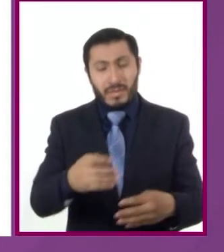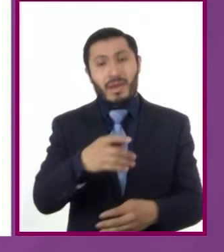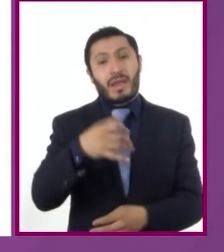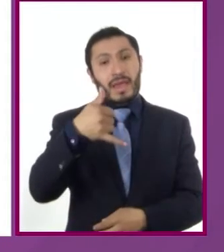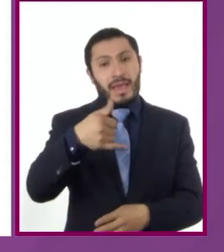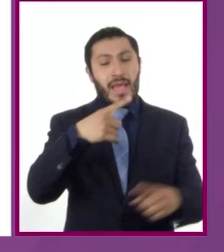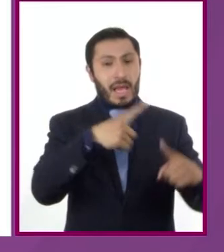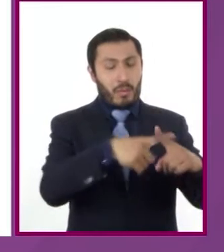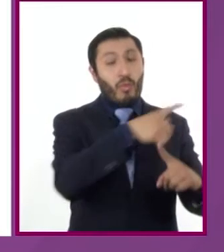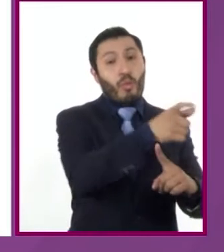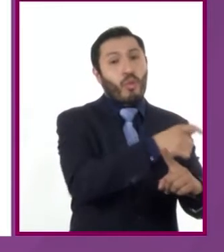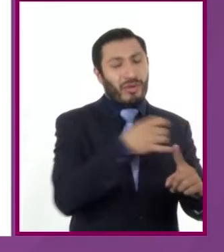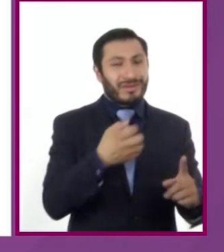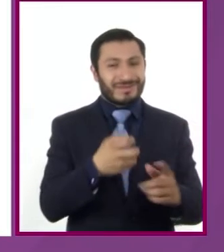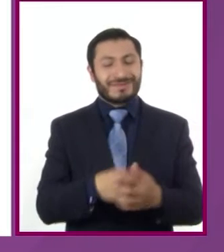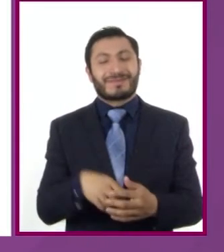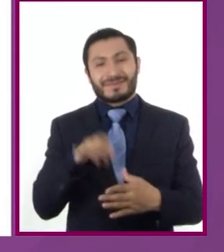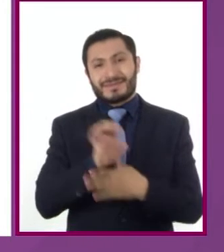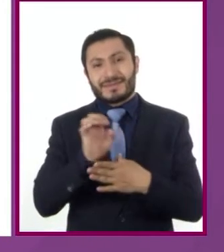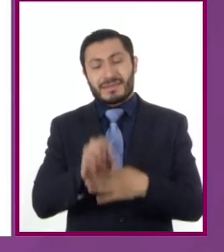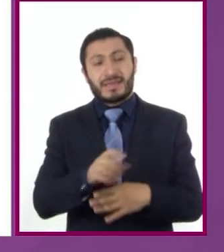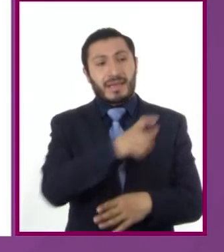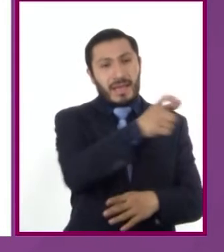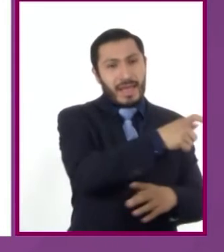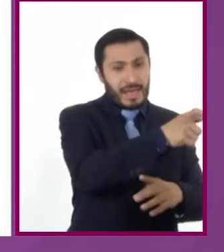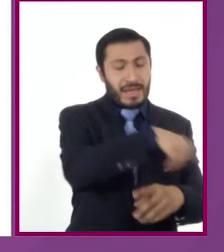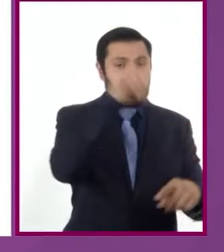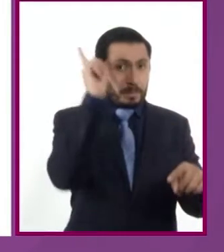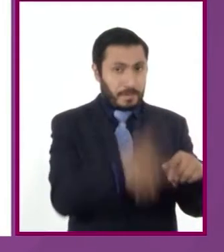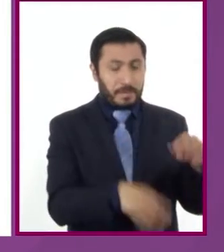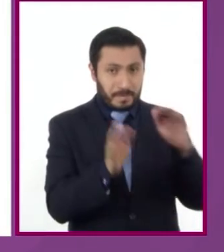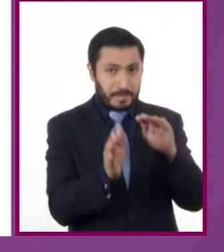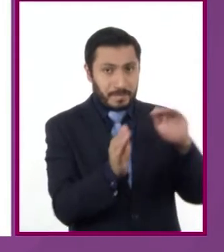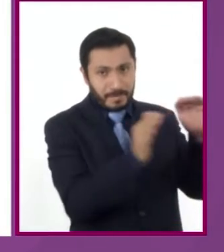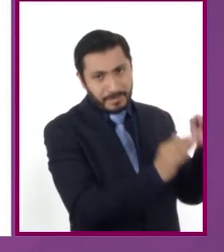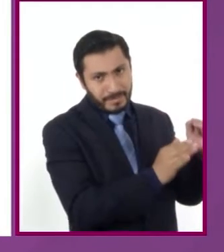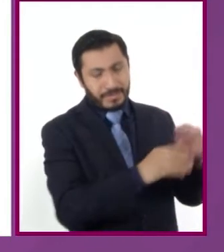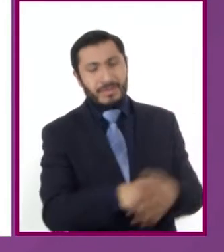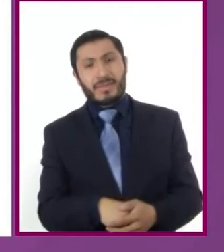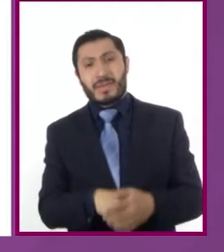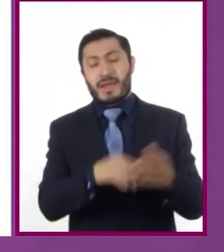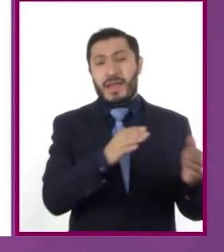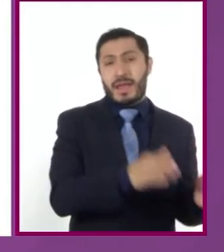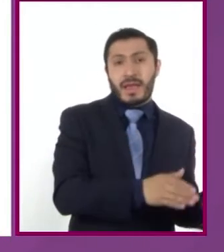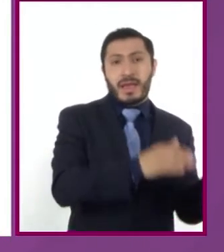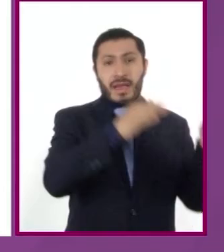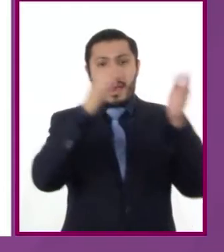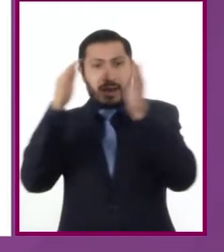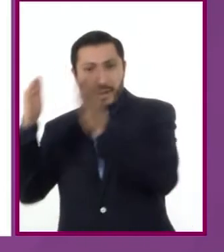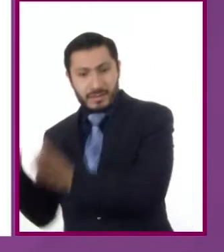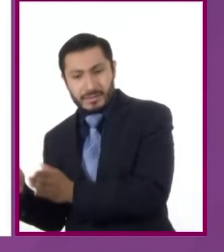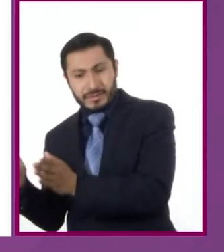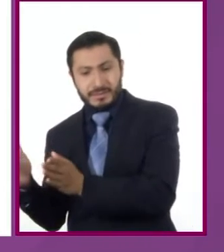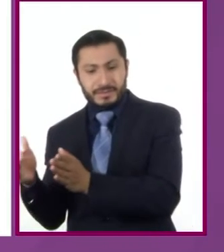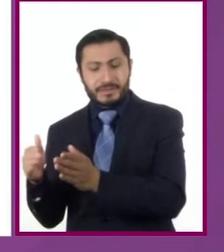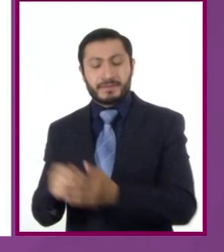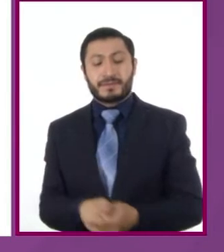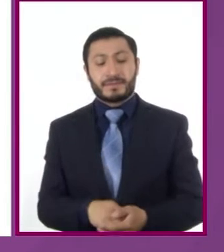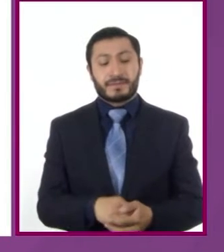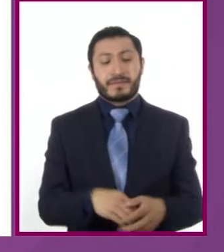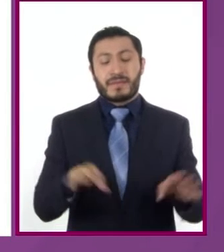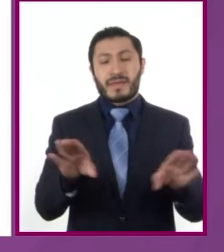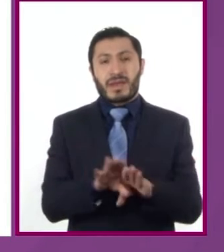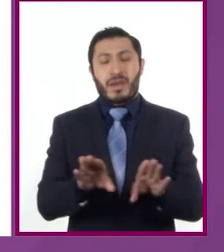X. Por lo tanto, quitaremos la X, pasándola al otro lado de la igualdad.